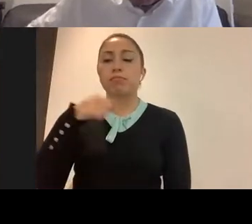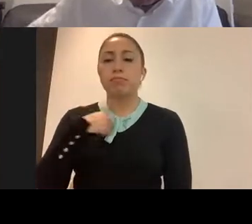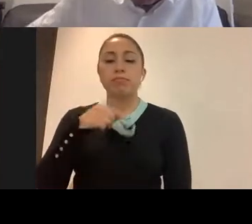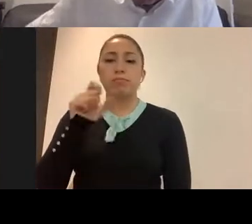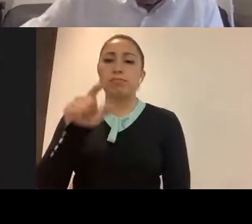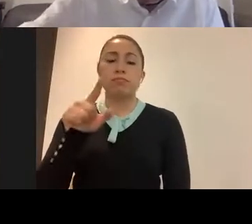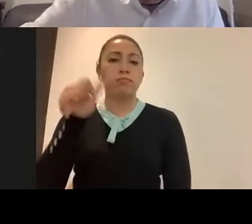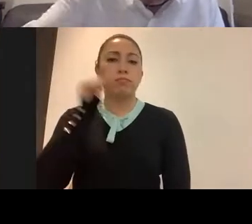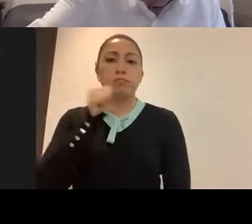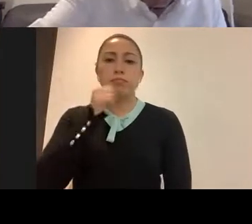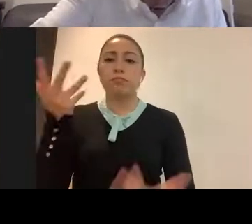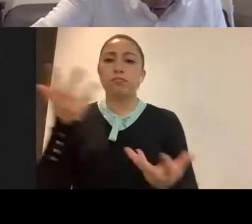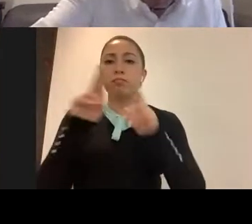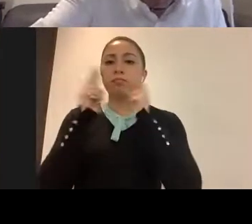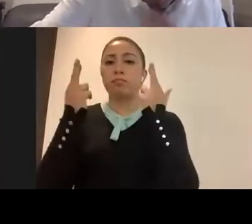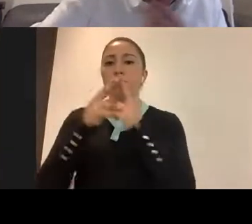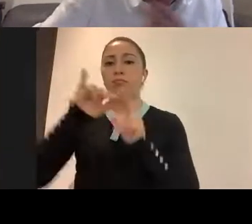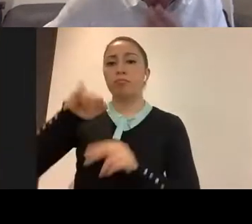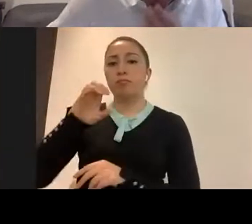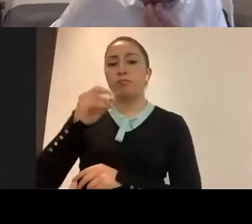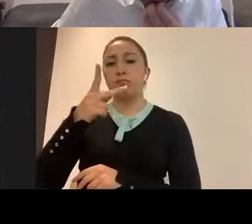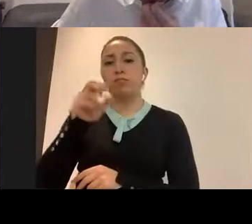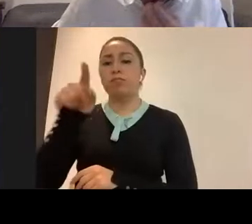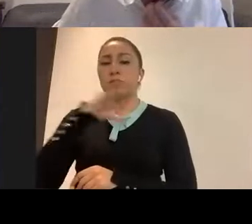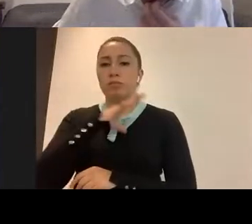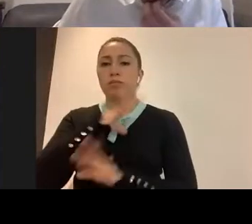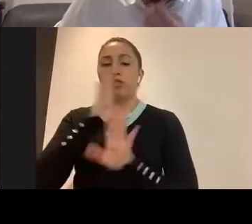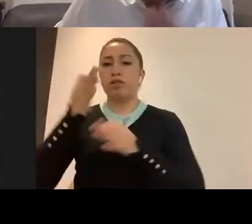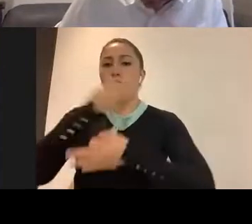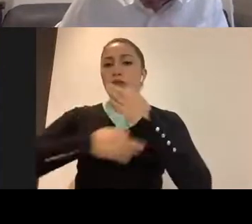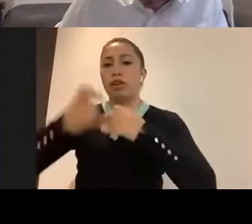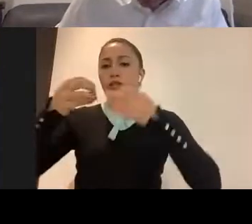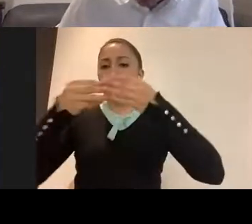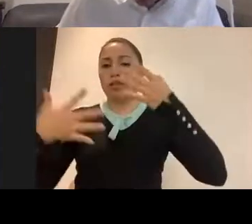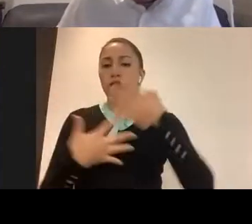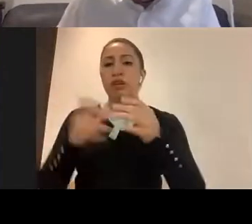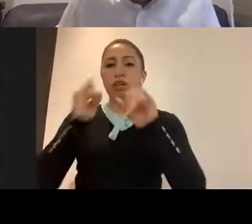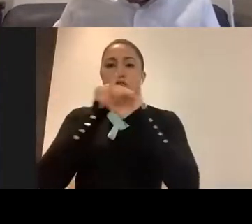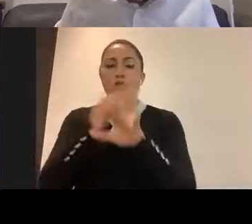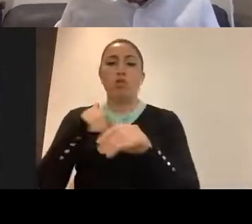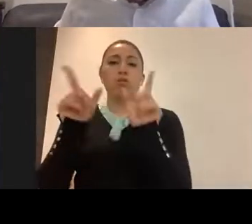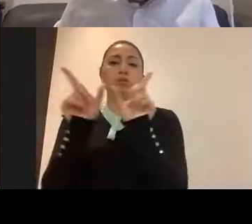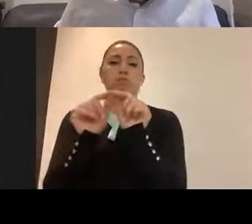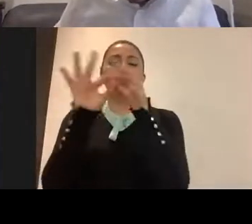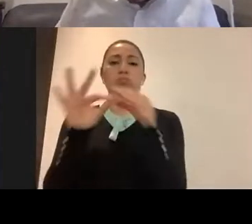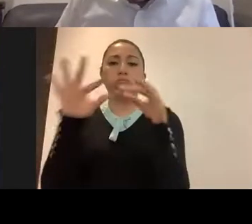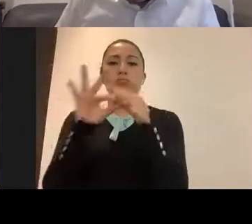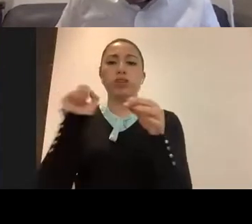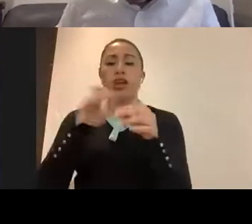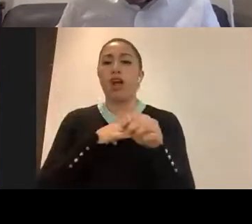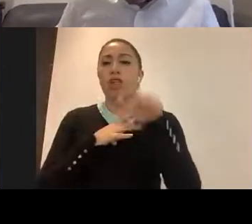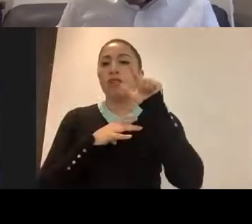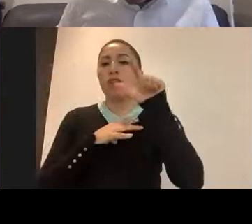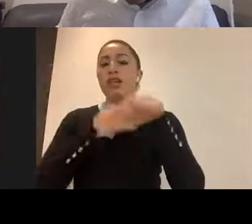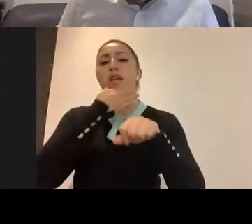sesiones de JUCOPO, ustedes tienen ya el detalle, únicamente yo hago una síntesis de estos 17